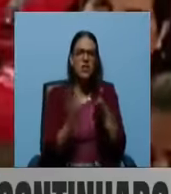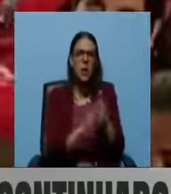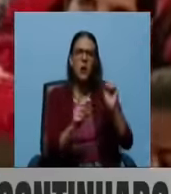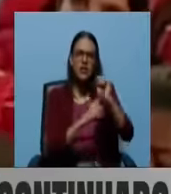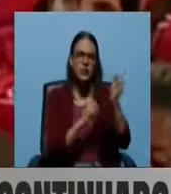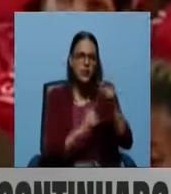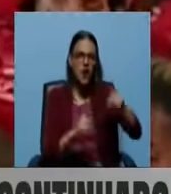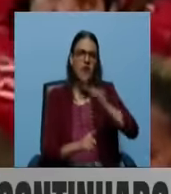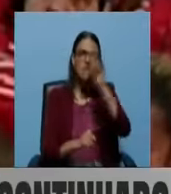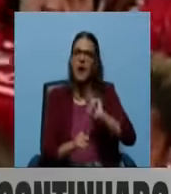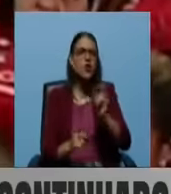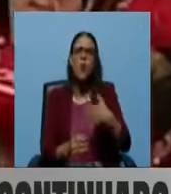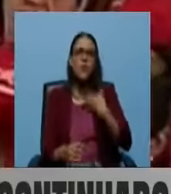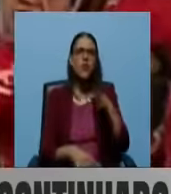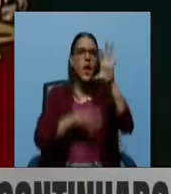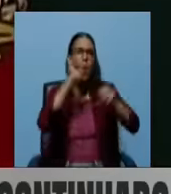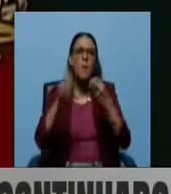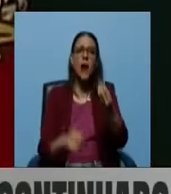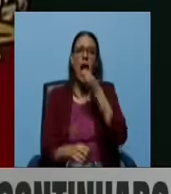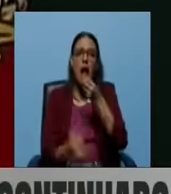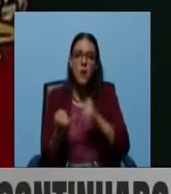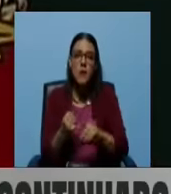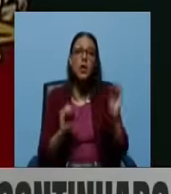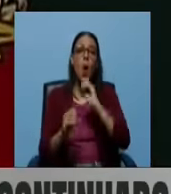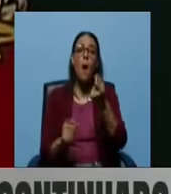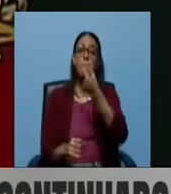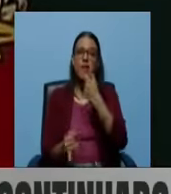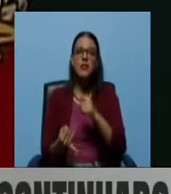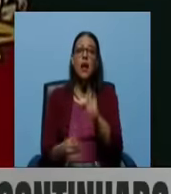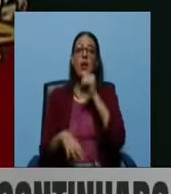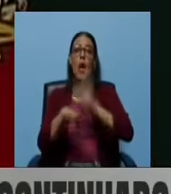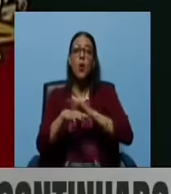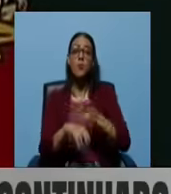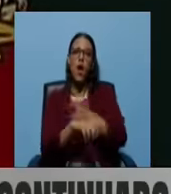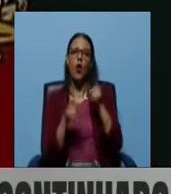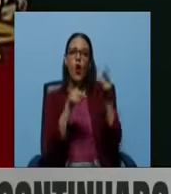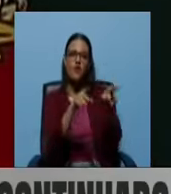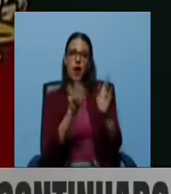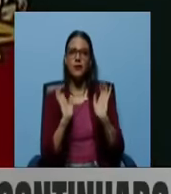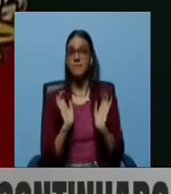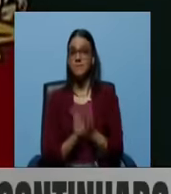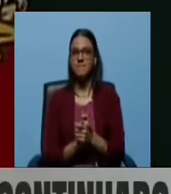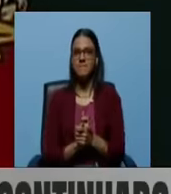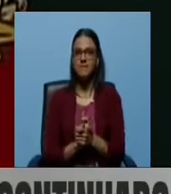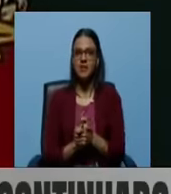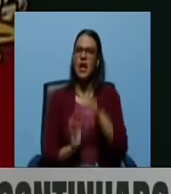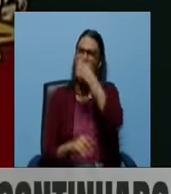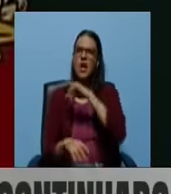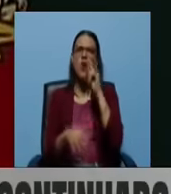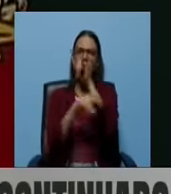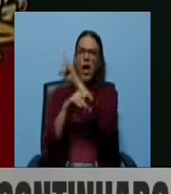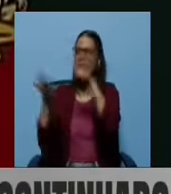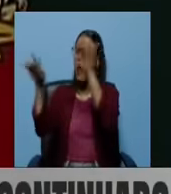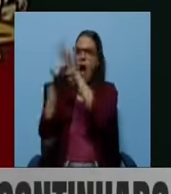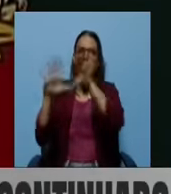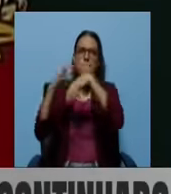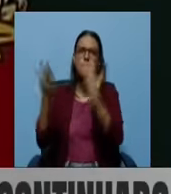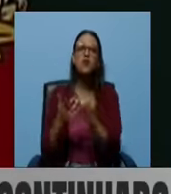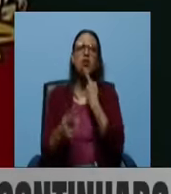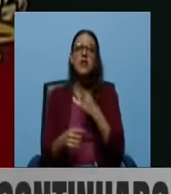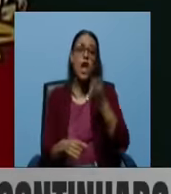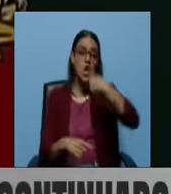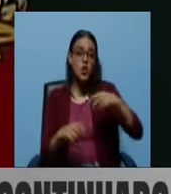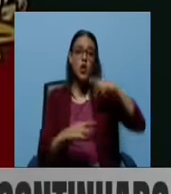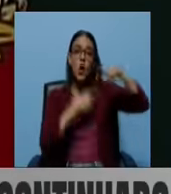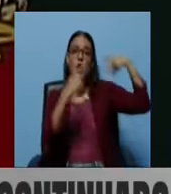entren alimentos y medicina. El culpable es el gobierno. Nos echan la culpa. Engañan al mundo diciendo que es la